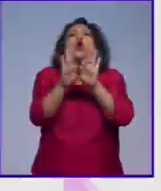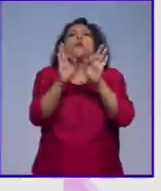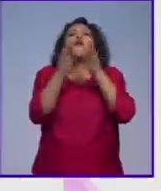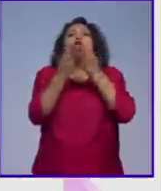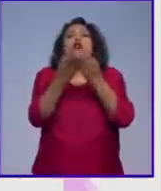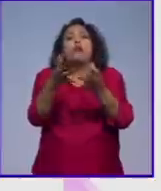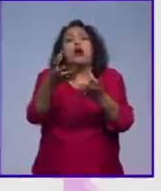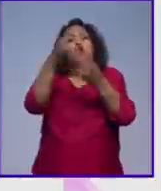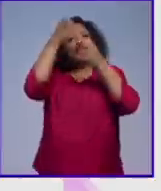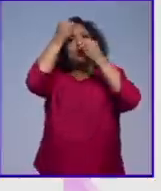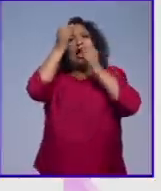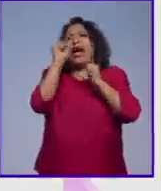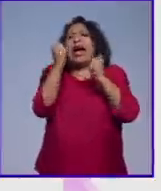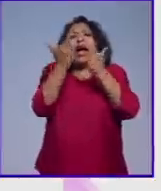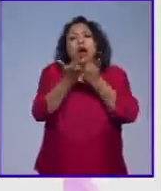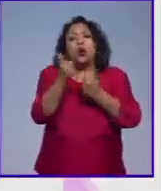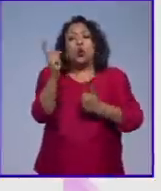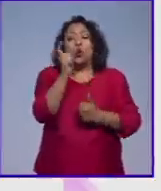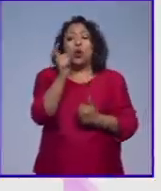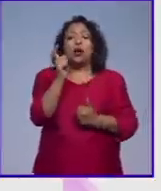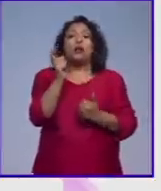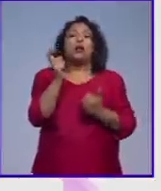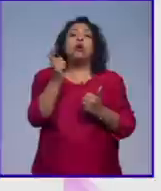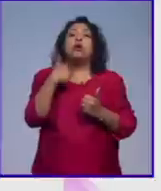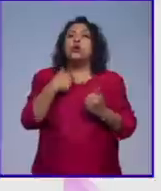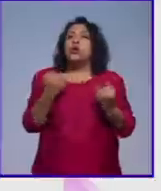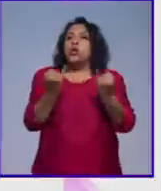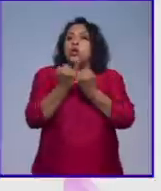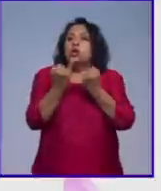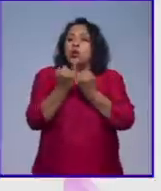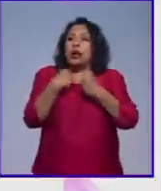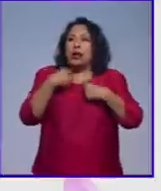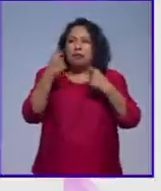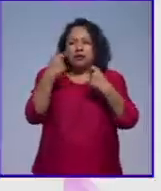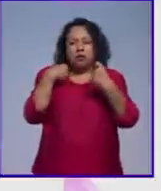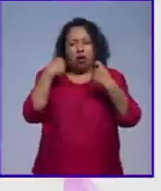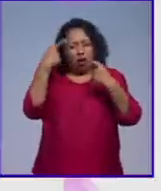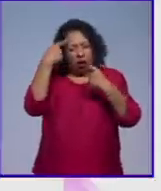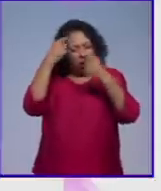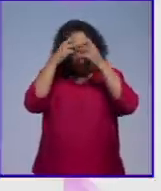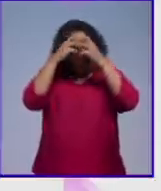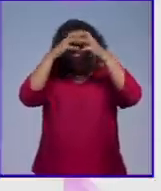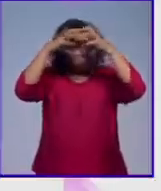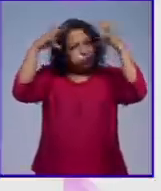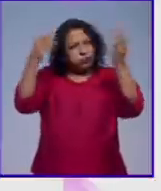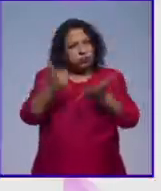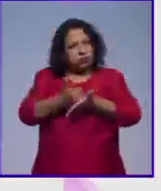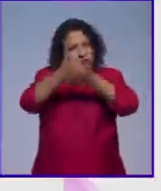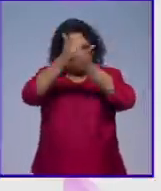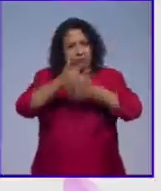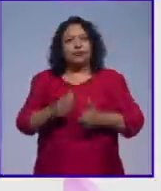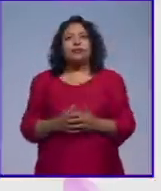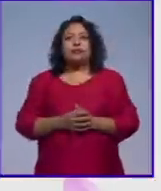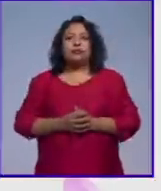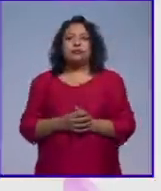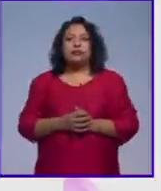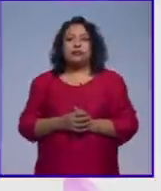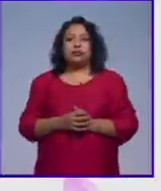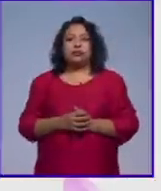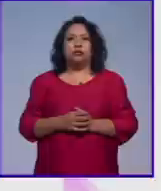de la apropiación de algo cuando uno también lo está co-creando a partir del imaginario. Sí, donde va a quedar más grande